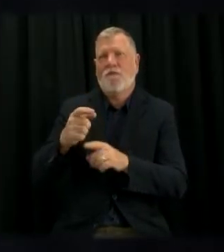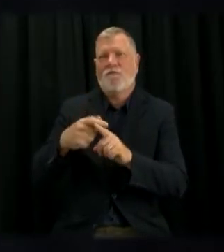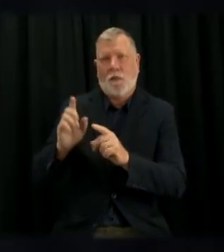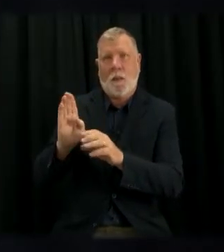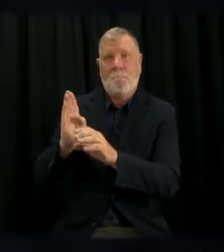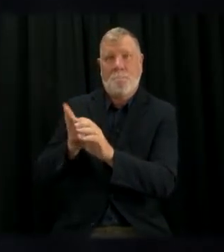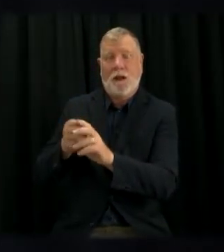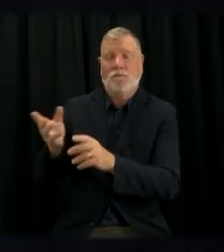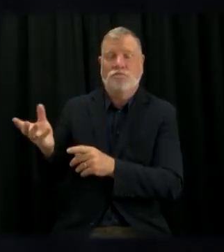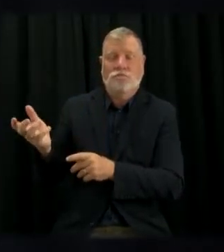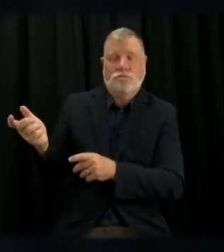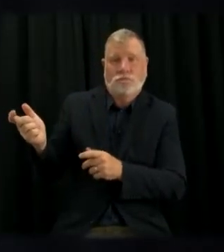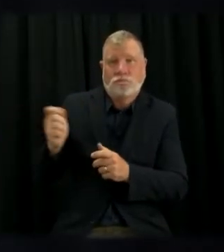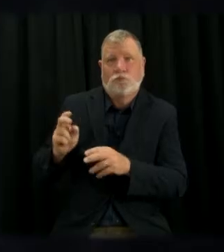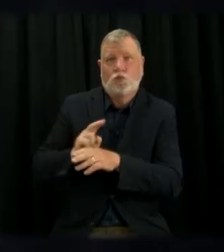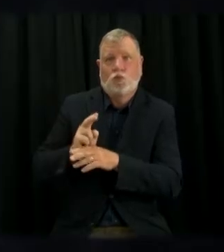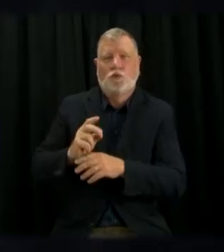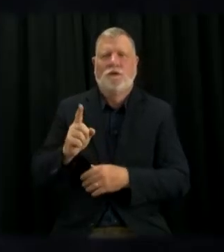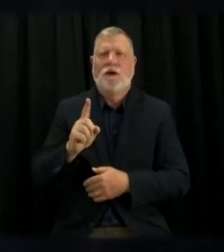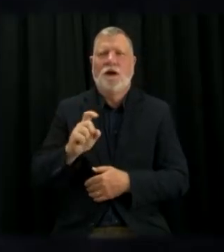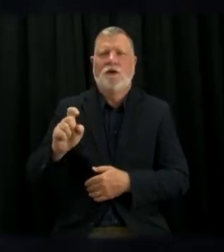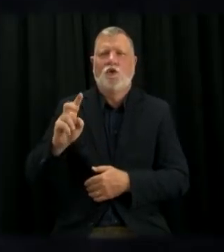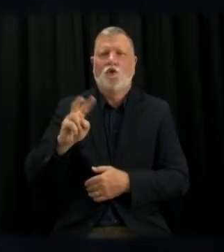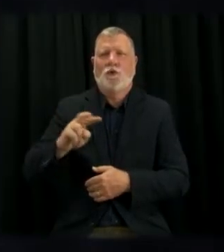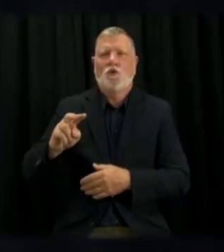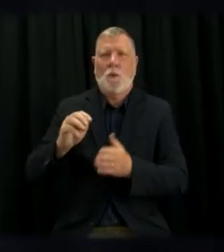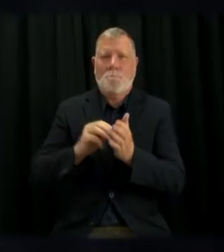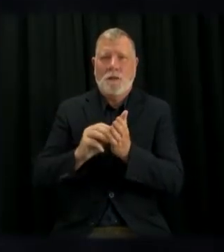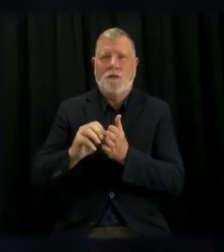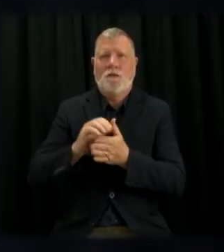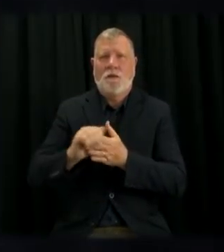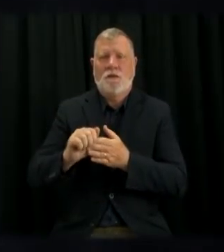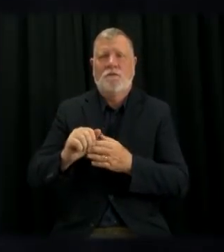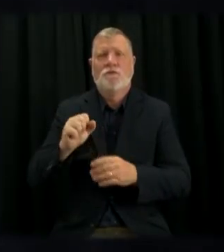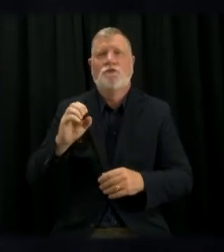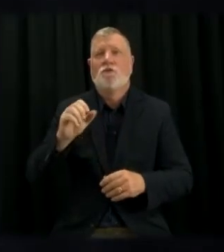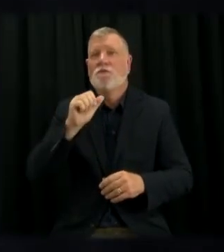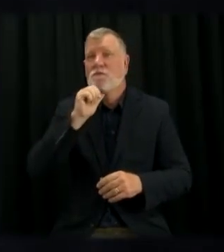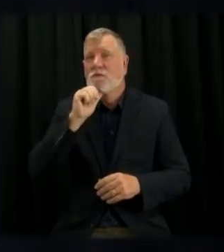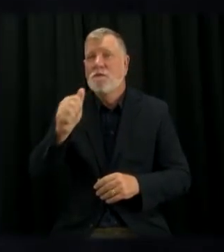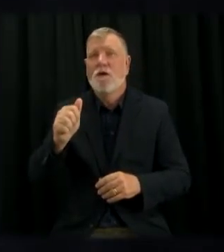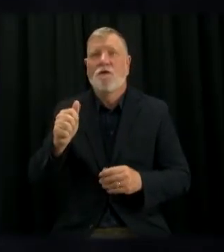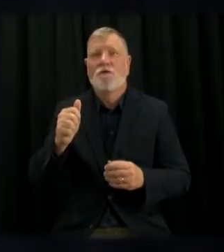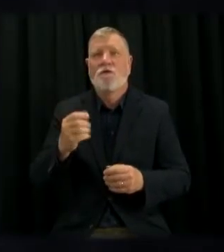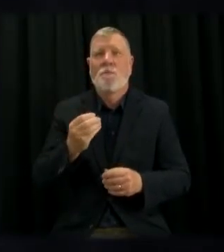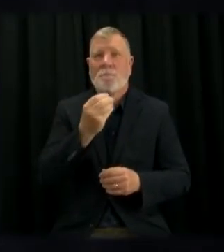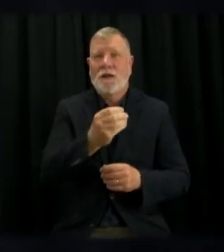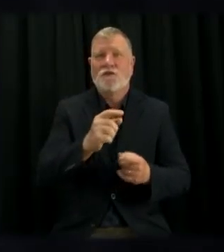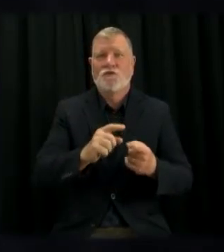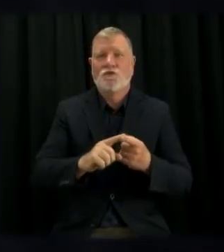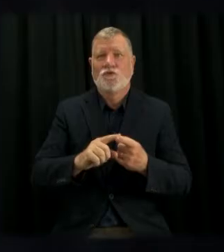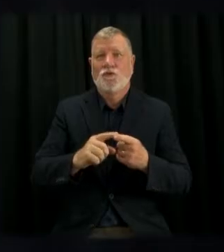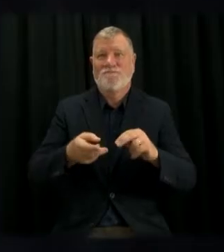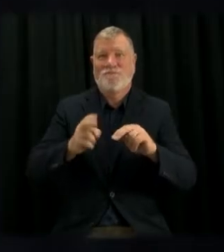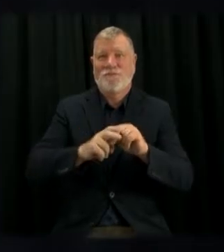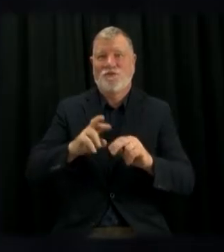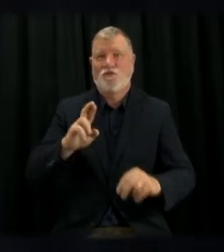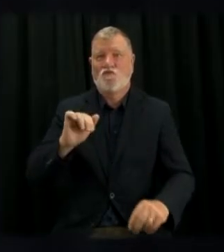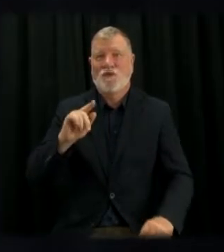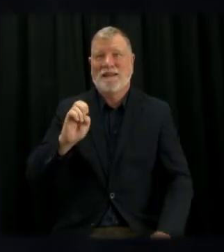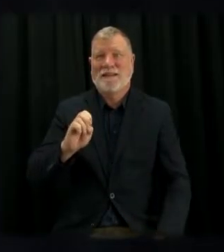cuentas para financiar ese déficit que creó de 122 millones para que no tenga que ser pasado a los otros,